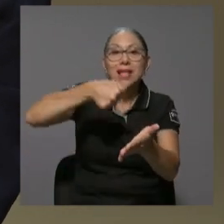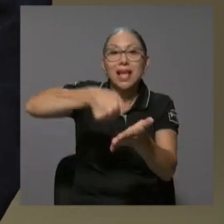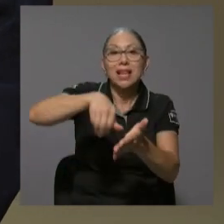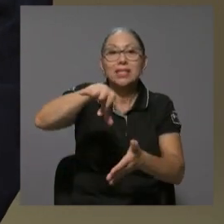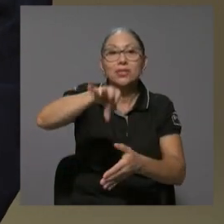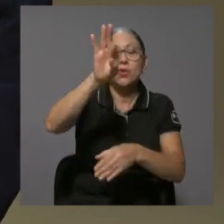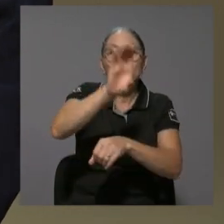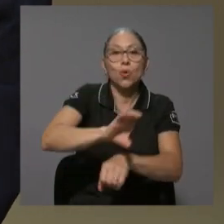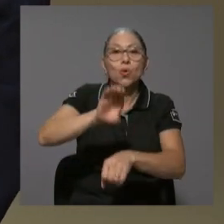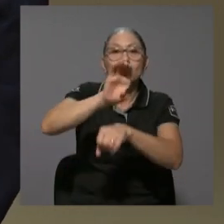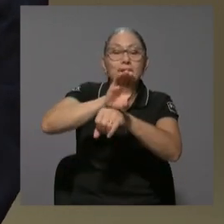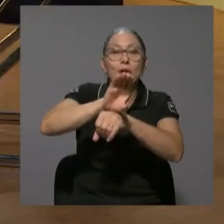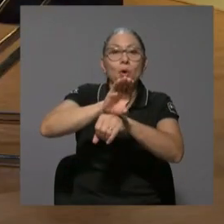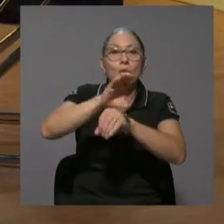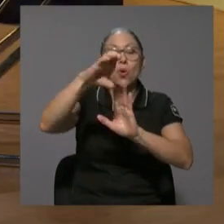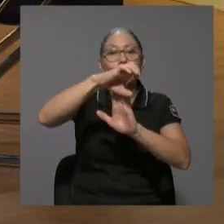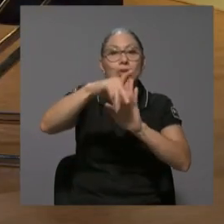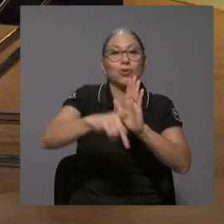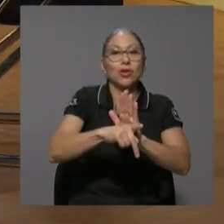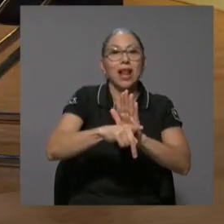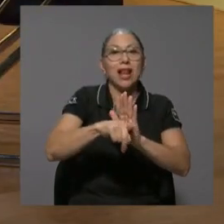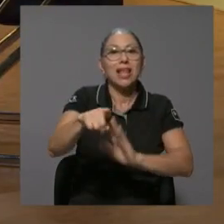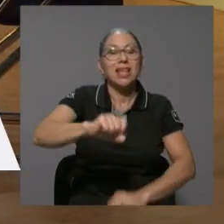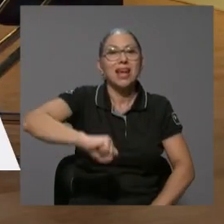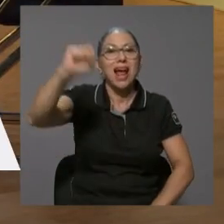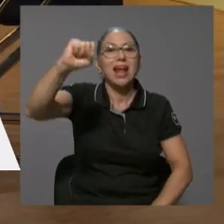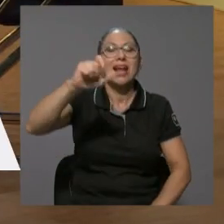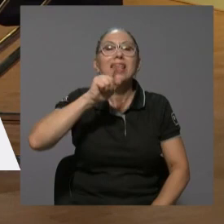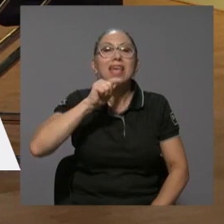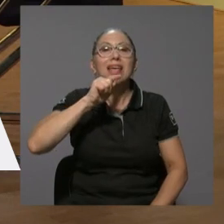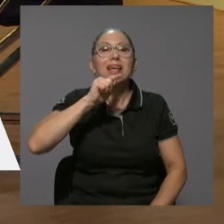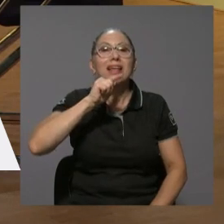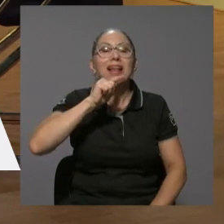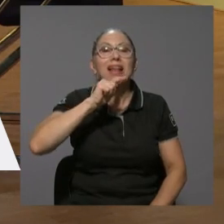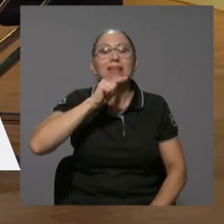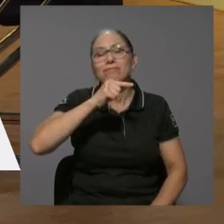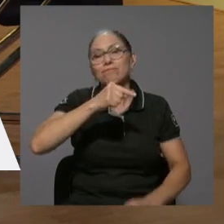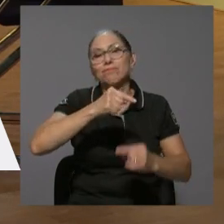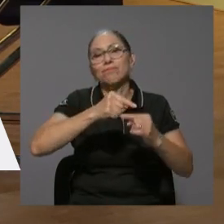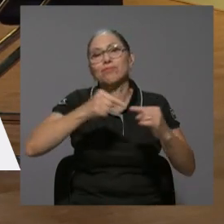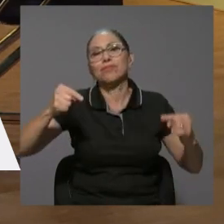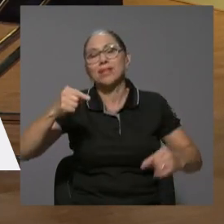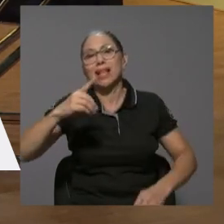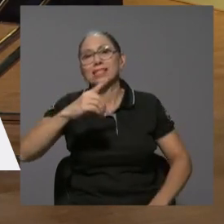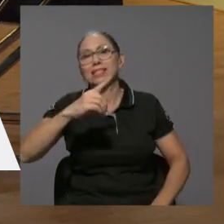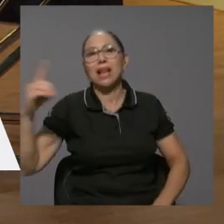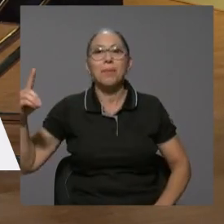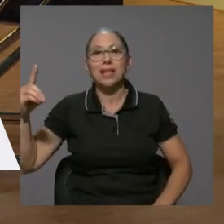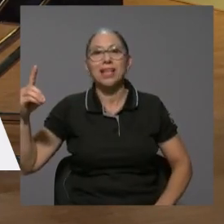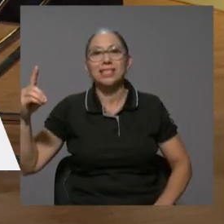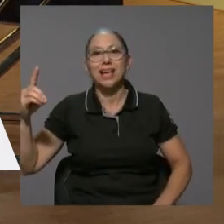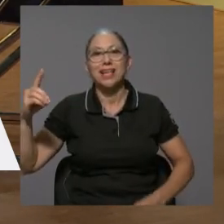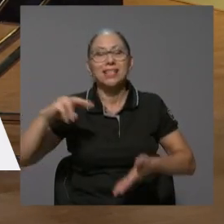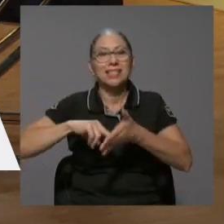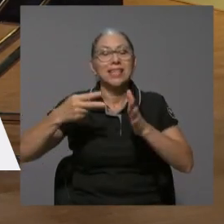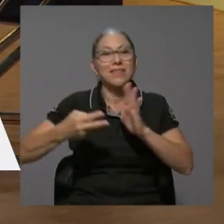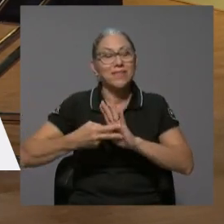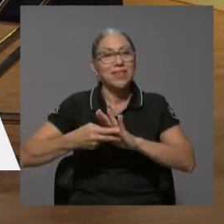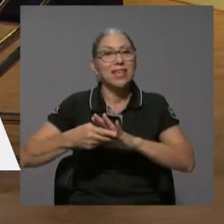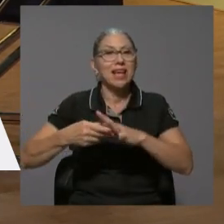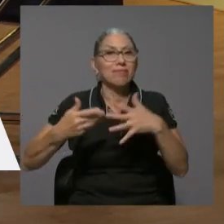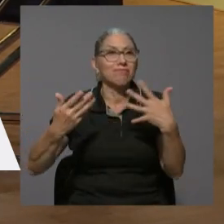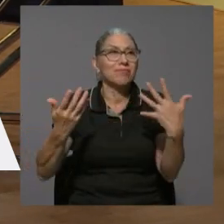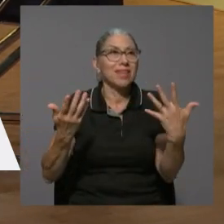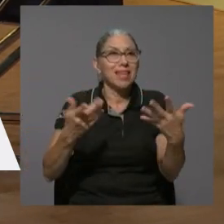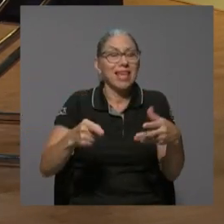extrema derecha, lo cual, o sea, el péndulo se fue desde la izquierda hacia la derecha,